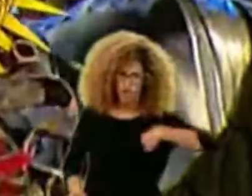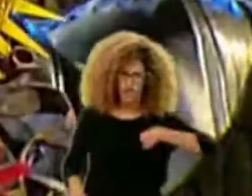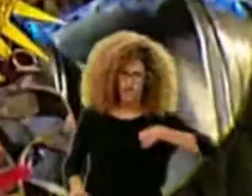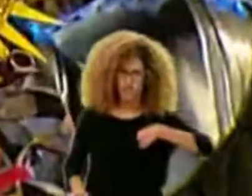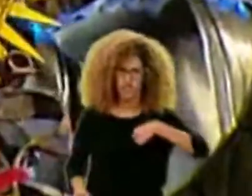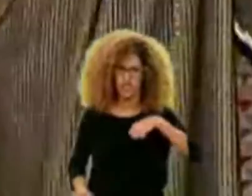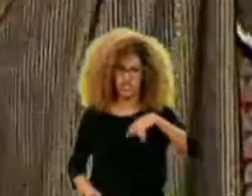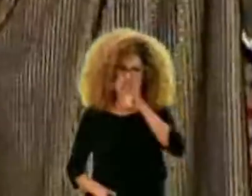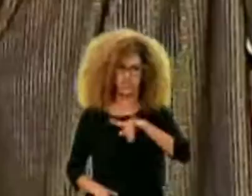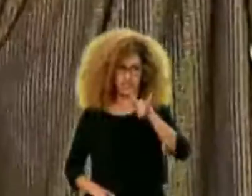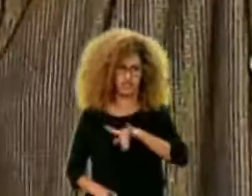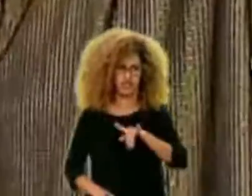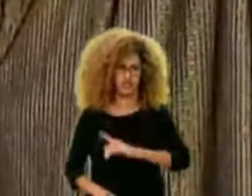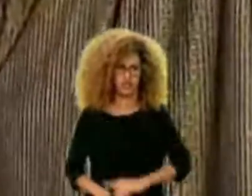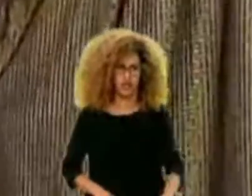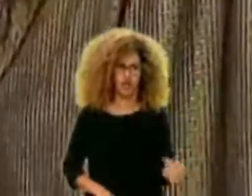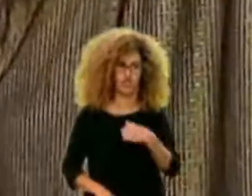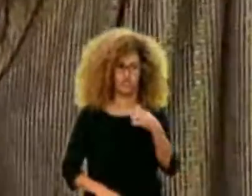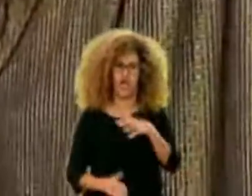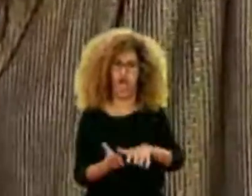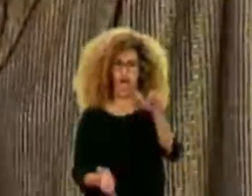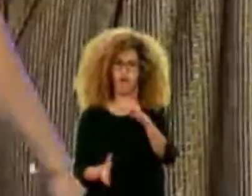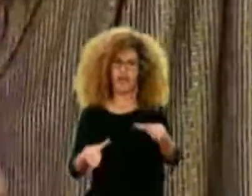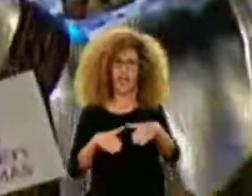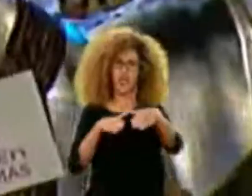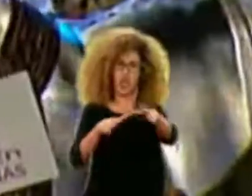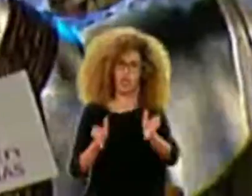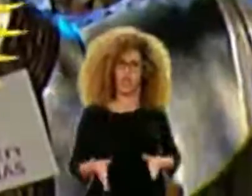No. Soy la loca del muelle de San Blas. Me jode.